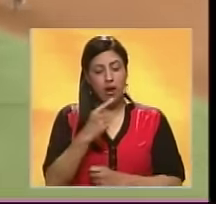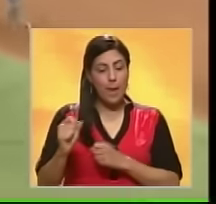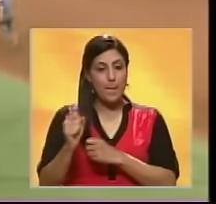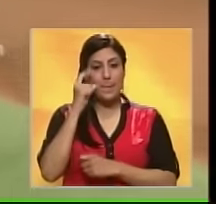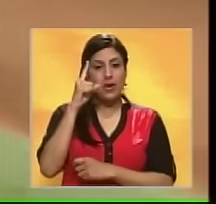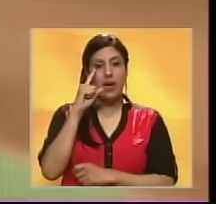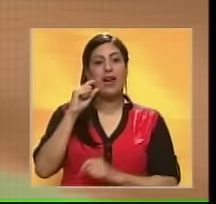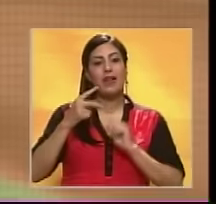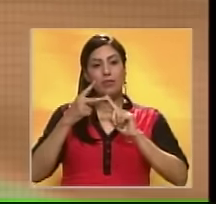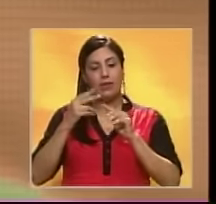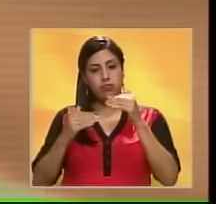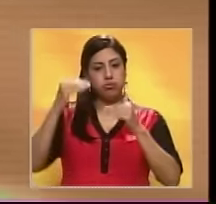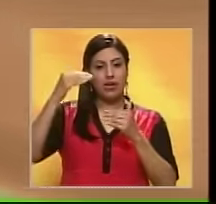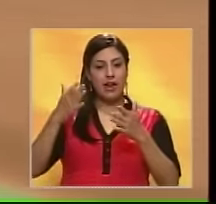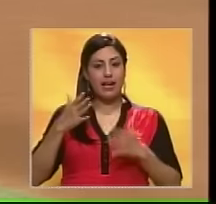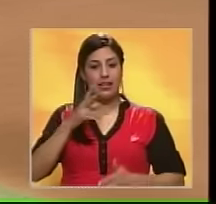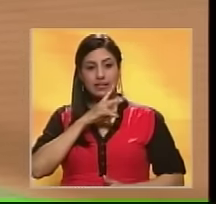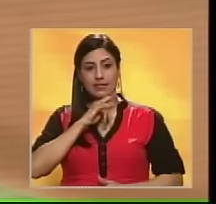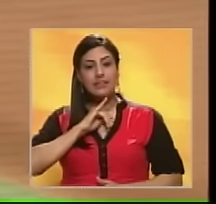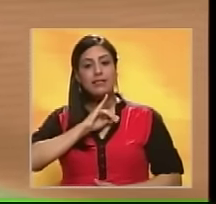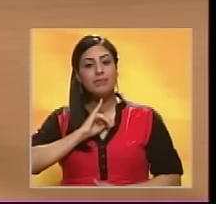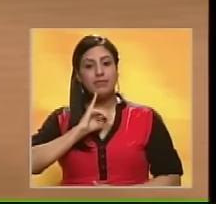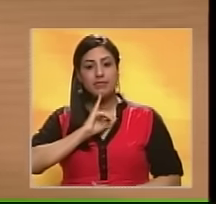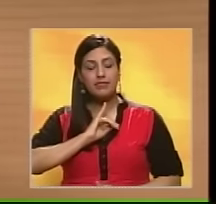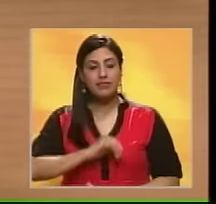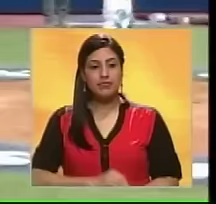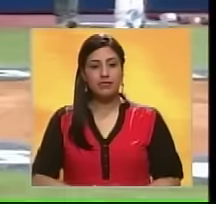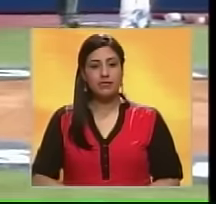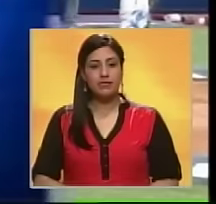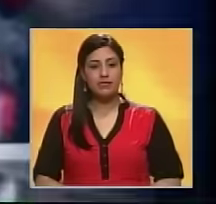anotó la de la diferencia.